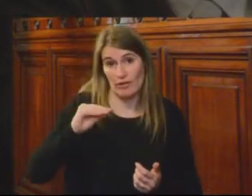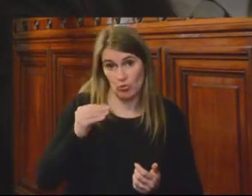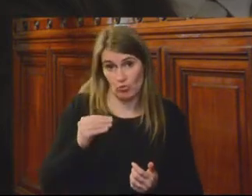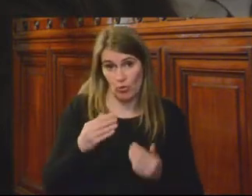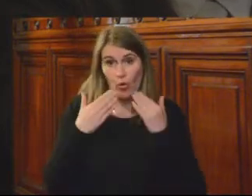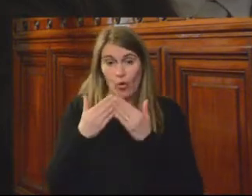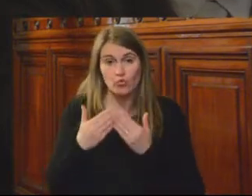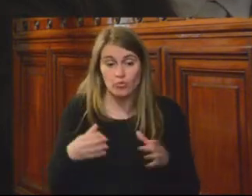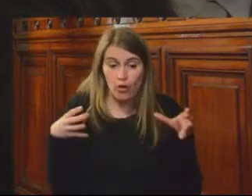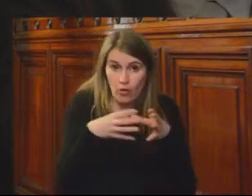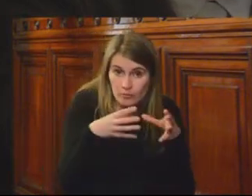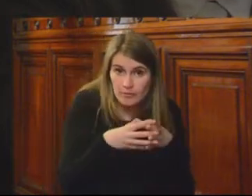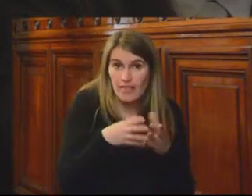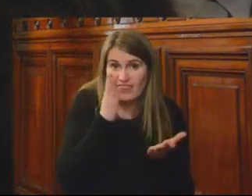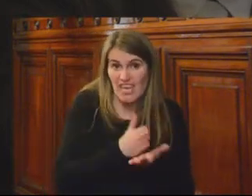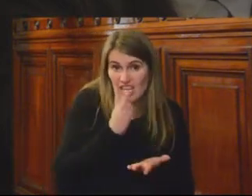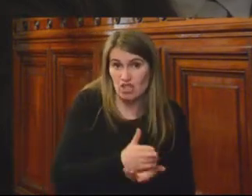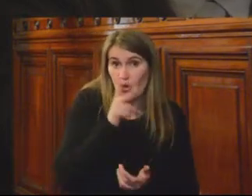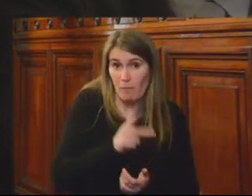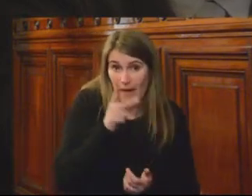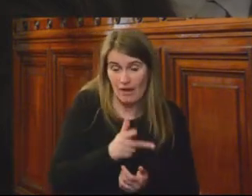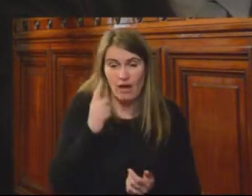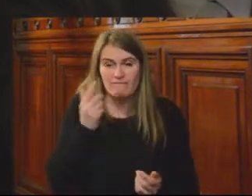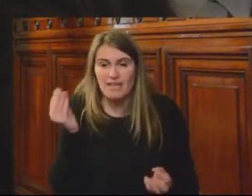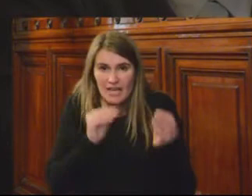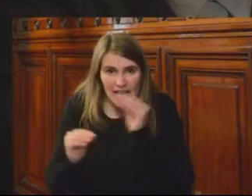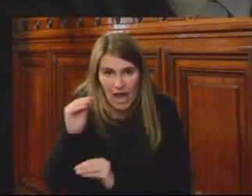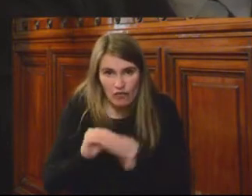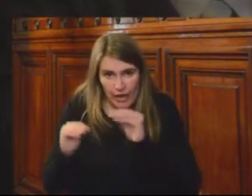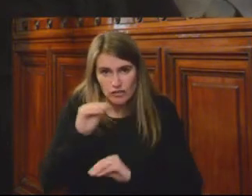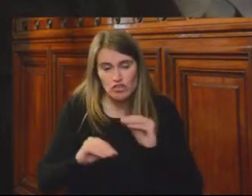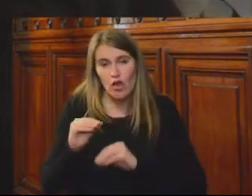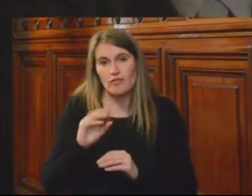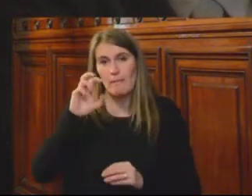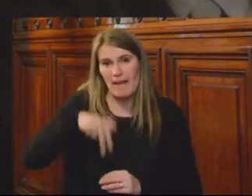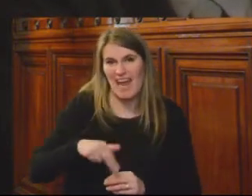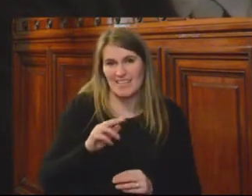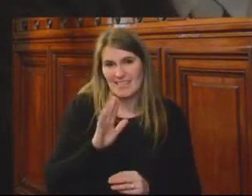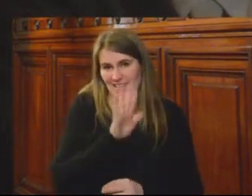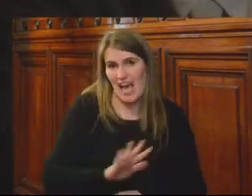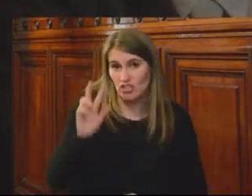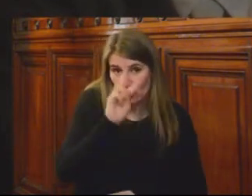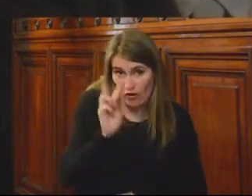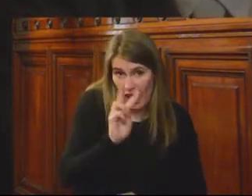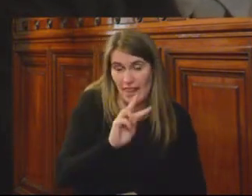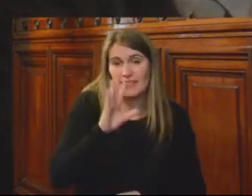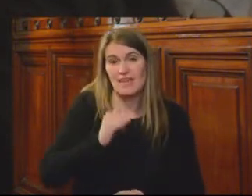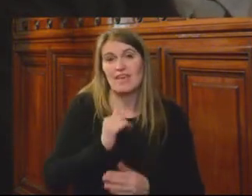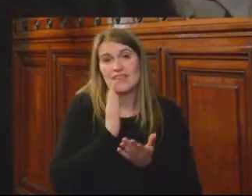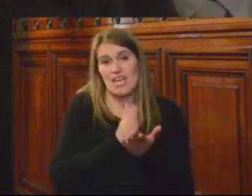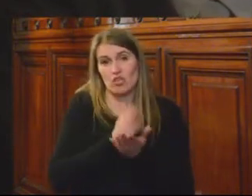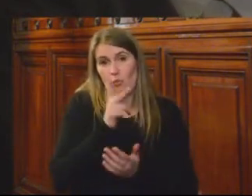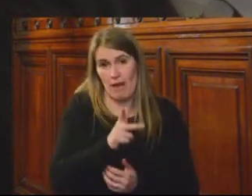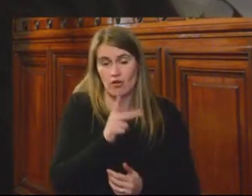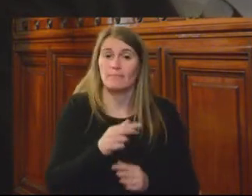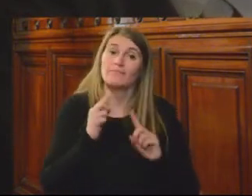el Consejo de Derechos Humanos para la elaboración del Plan Nacional de Derechos Humanos del 2016, siendo acogidas nuestras recomendaciones. Finalmente,